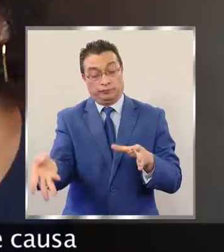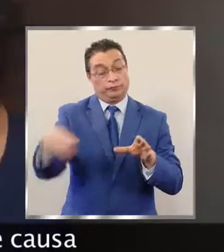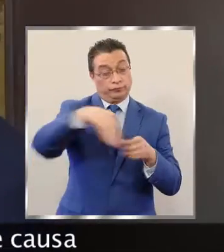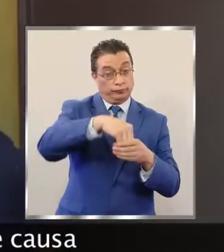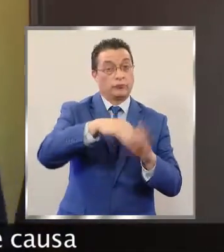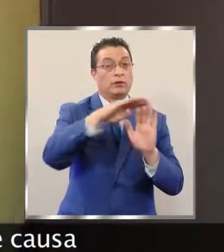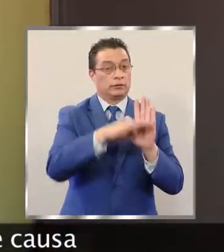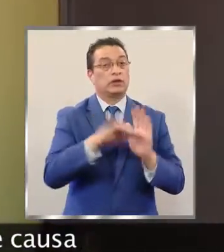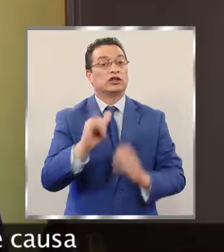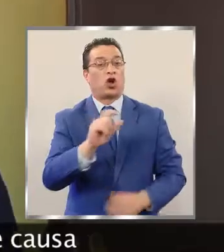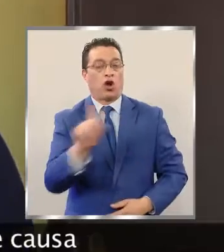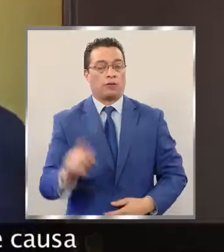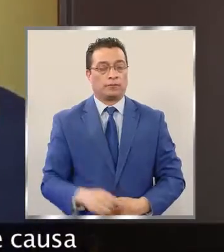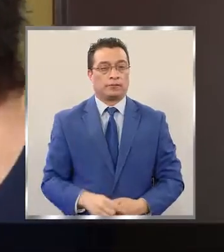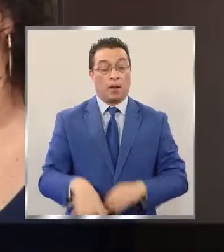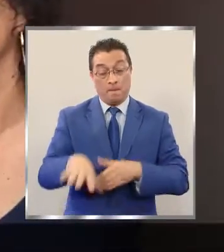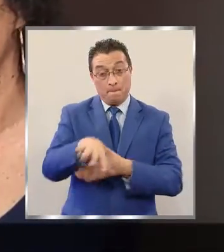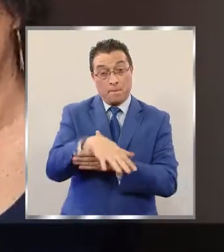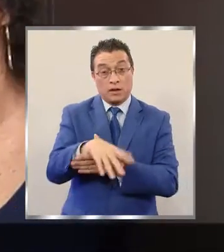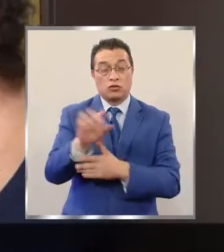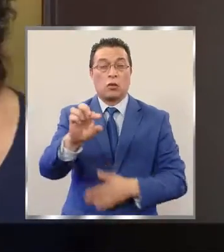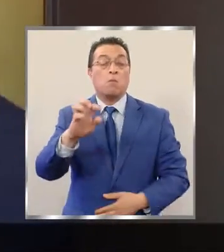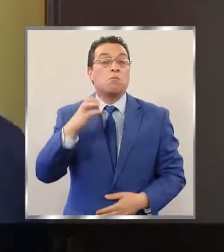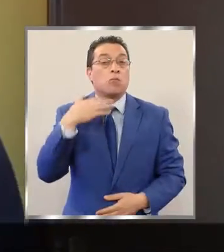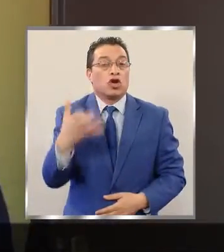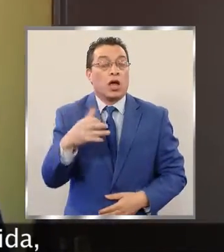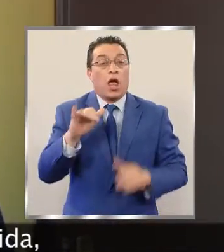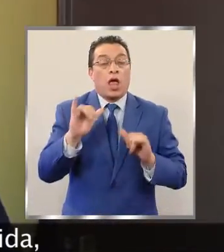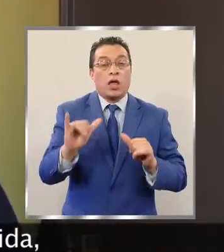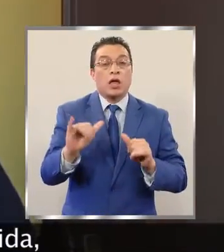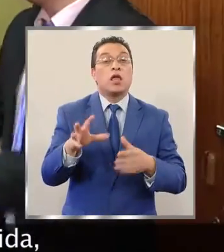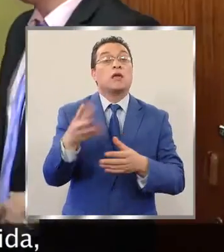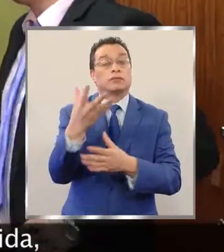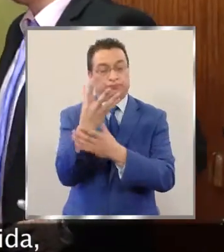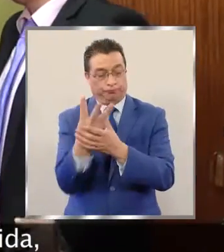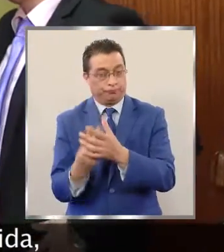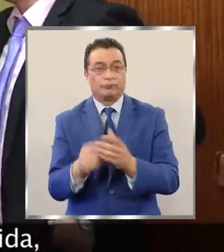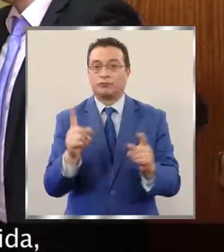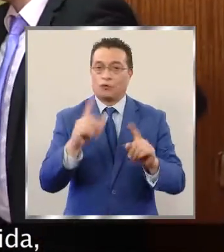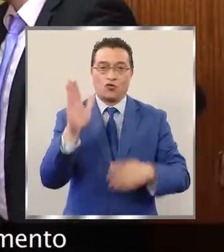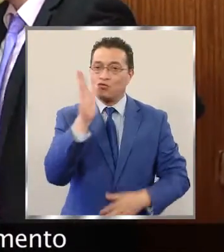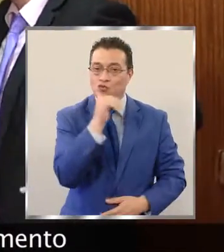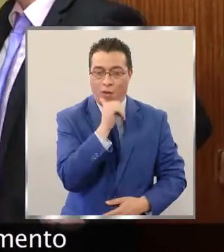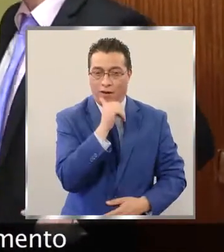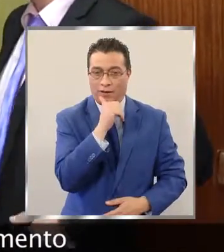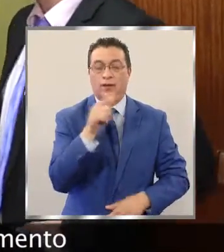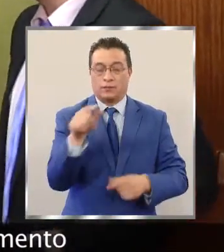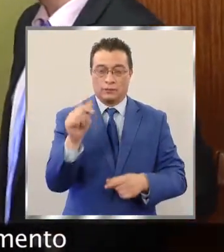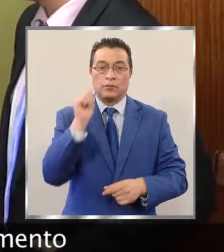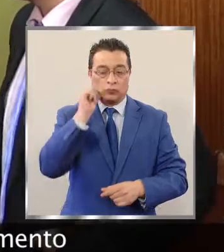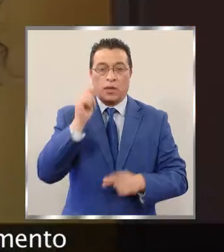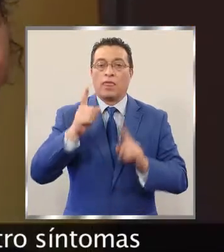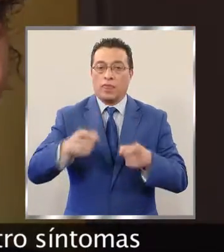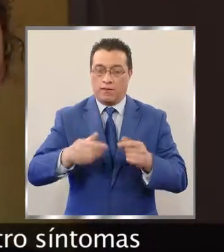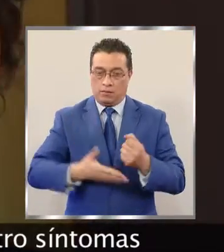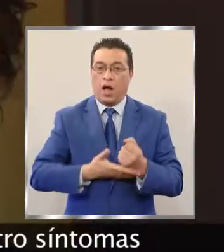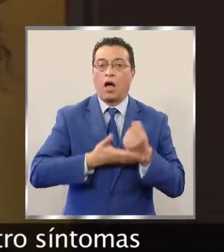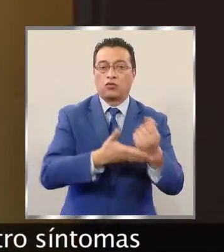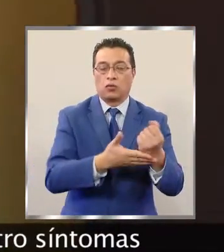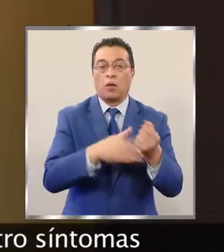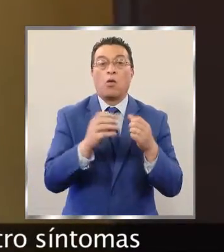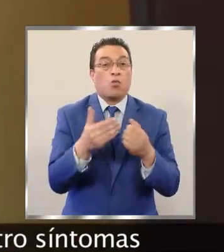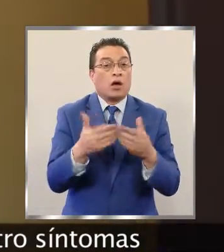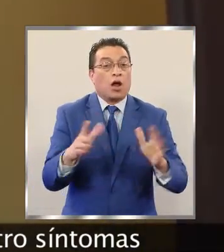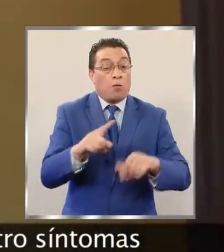canasta. El Parkinson aún no tiene causa ni cura conocida. Patricia debe ser asistida, ya que en cualquier momento puede